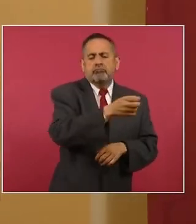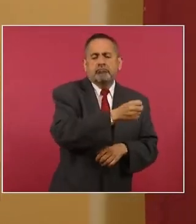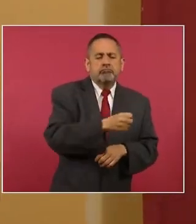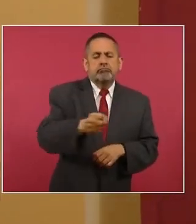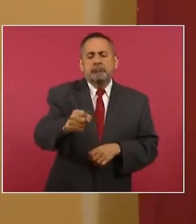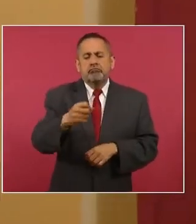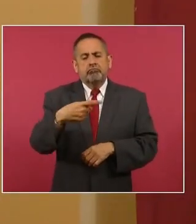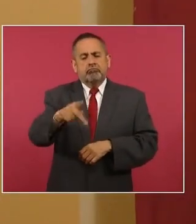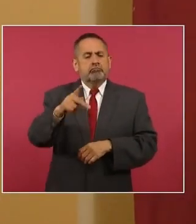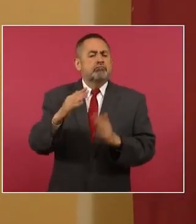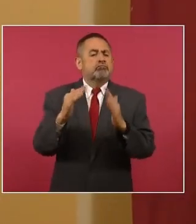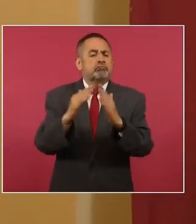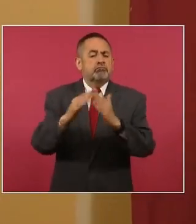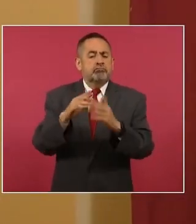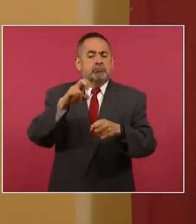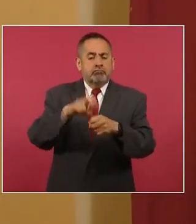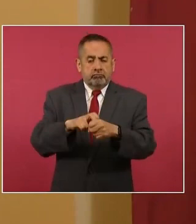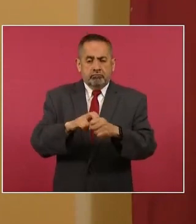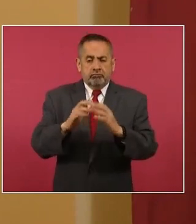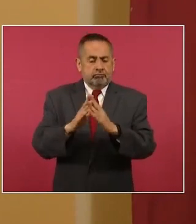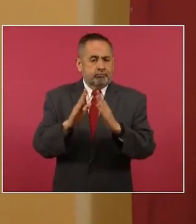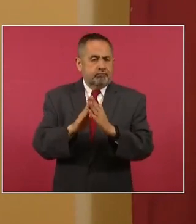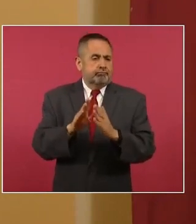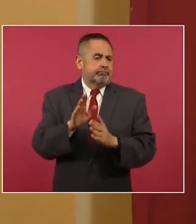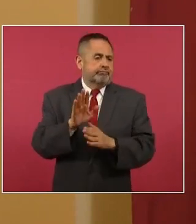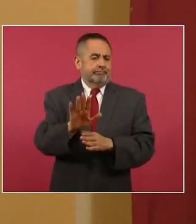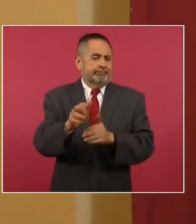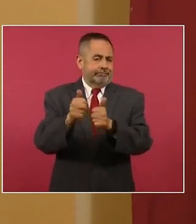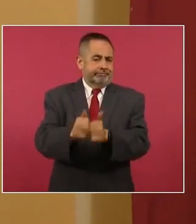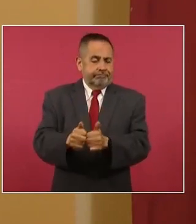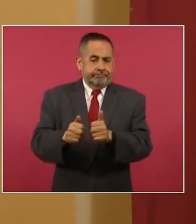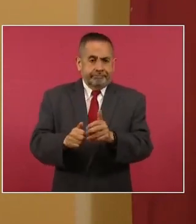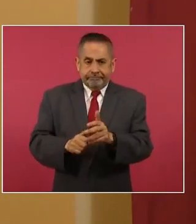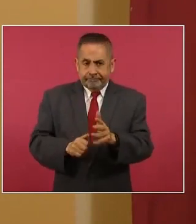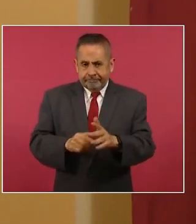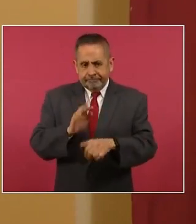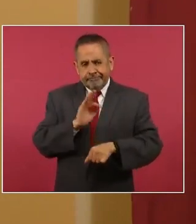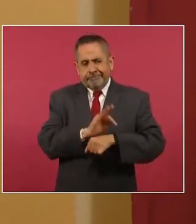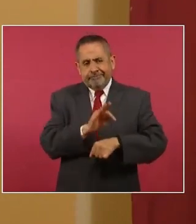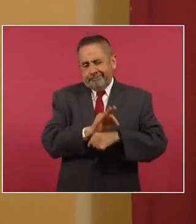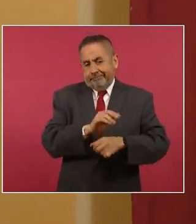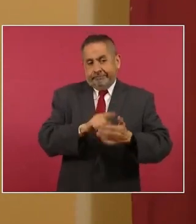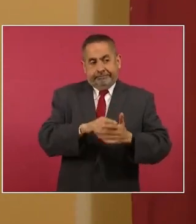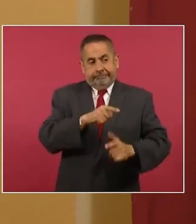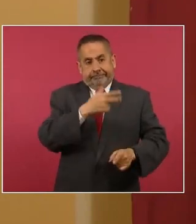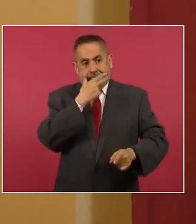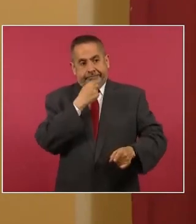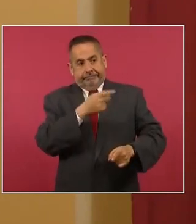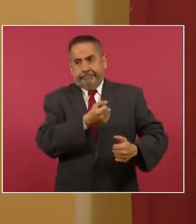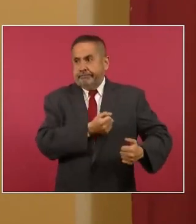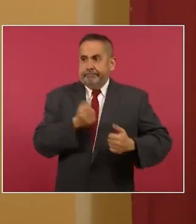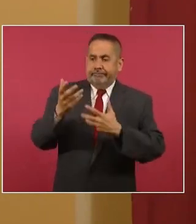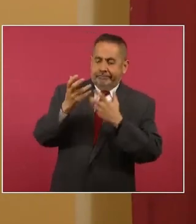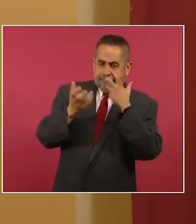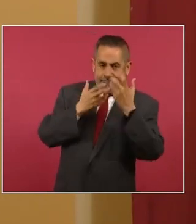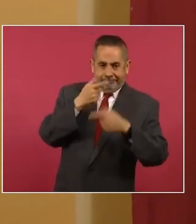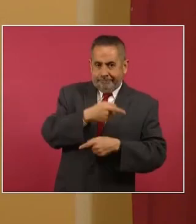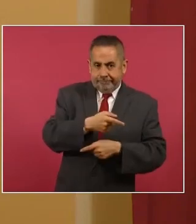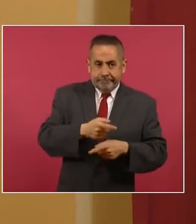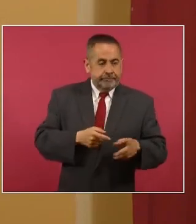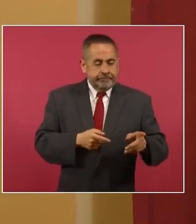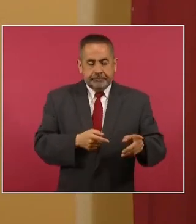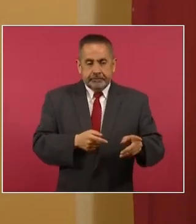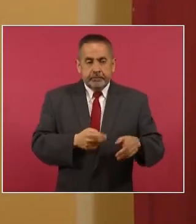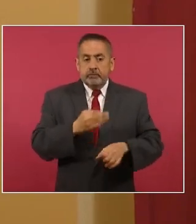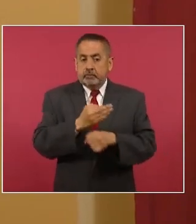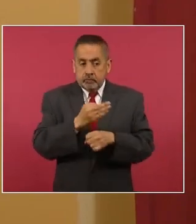prisión preventiva a prisión domiciliaria en favor de Juan Antonio. Él está